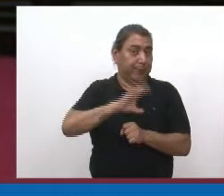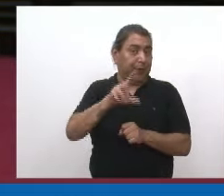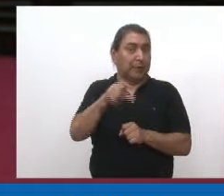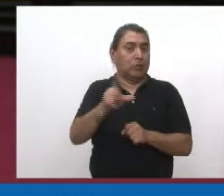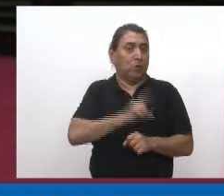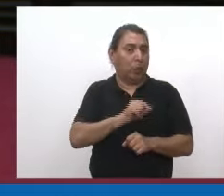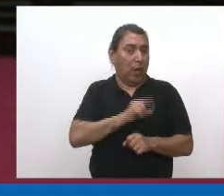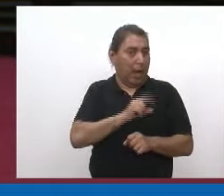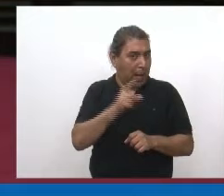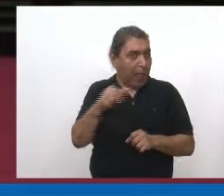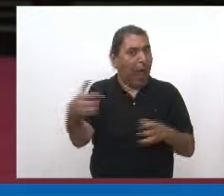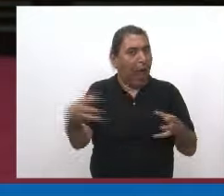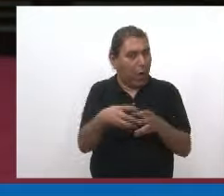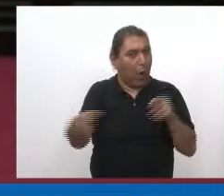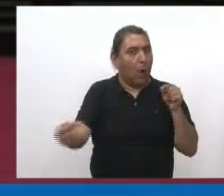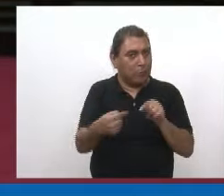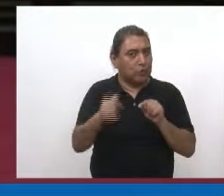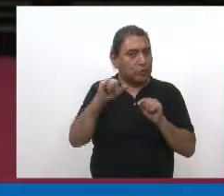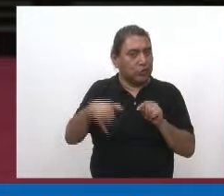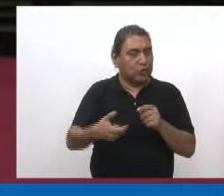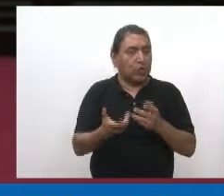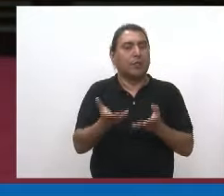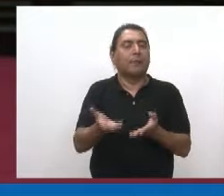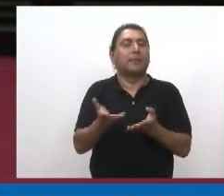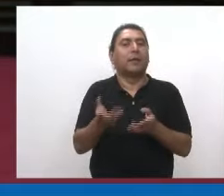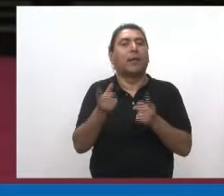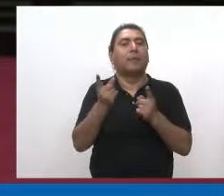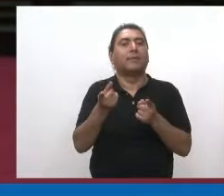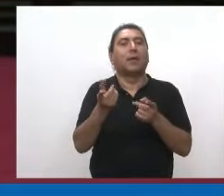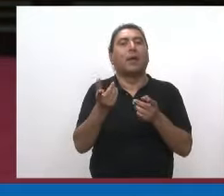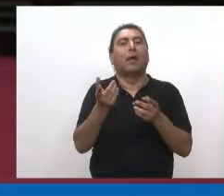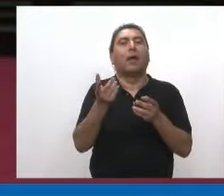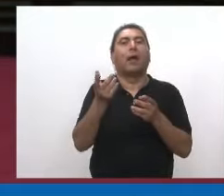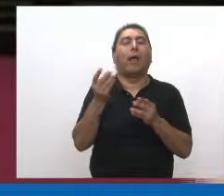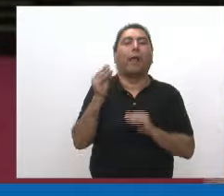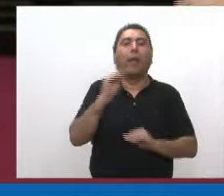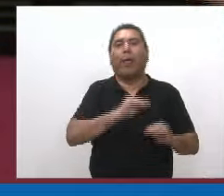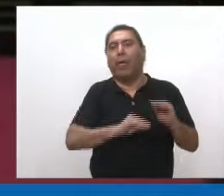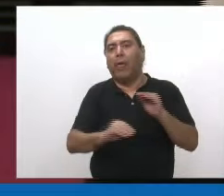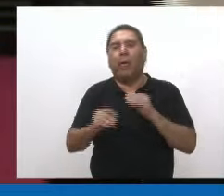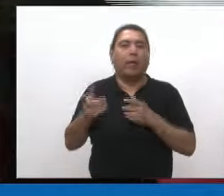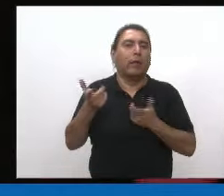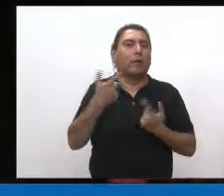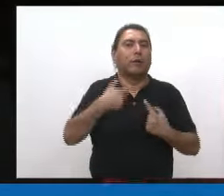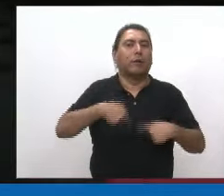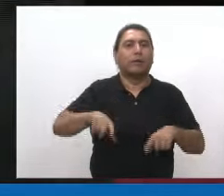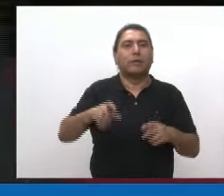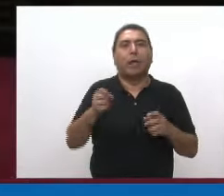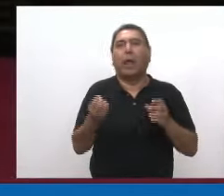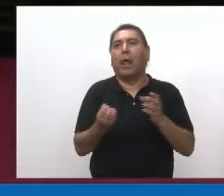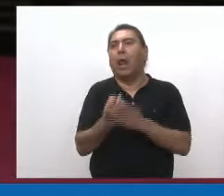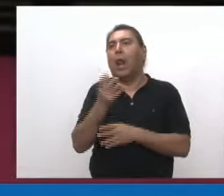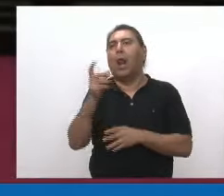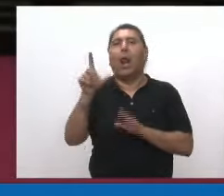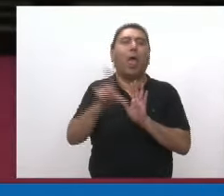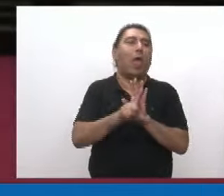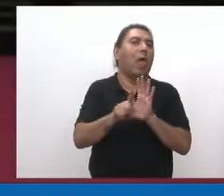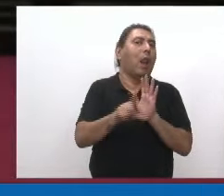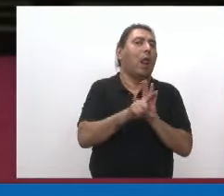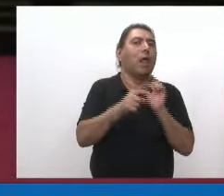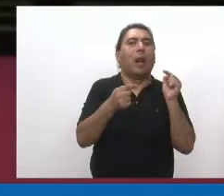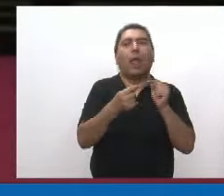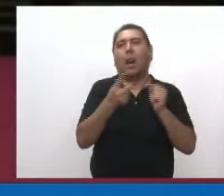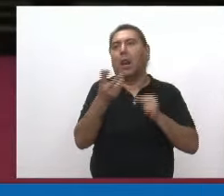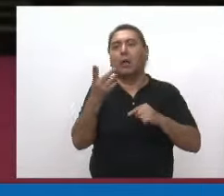a la oposición. Y armaron un gran estratagema de un montón de leyes y leyes y cositas